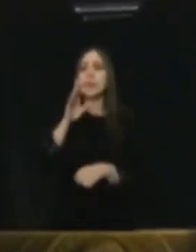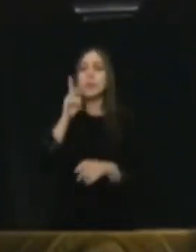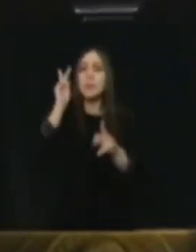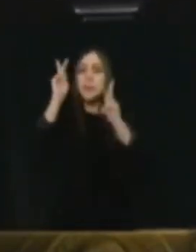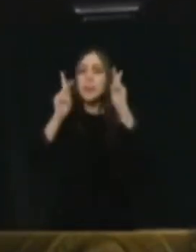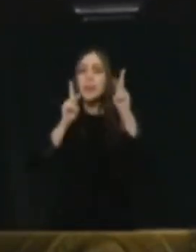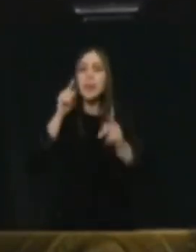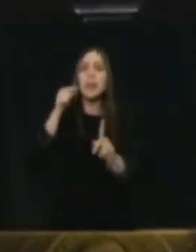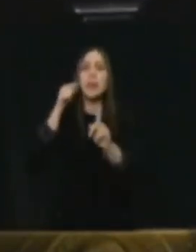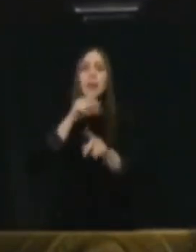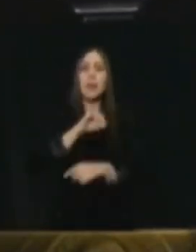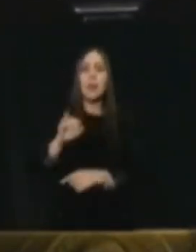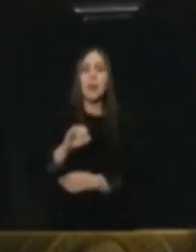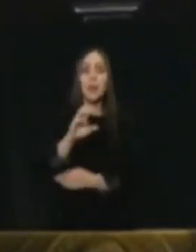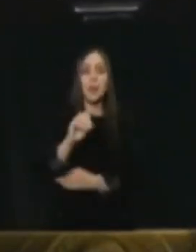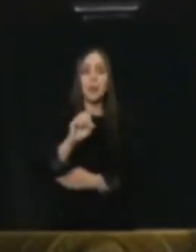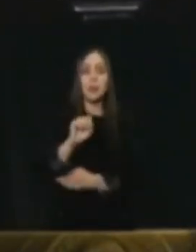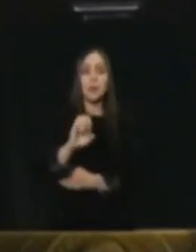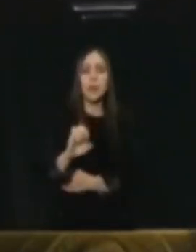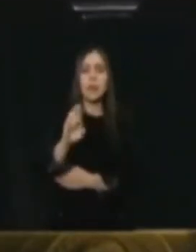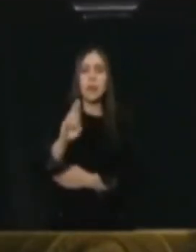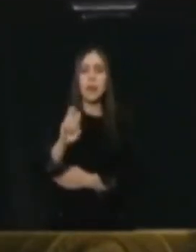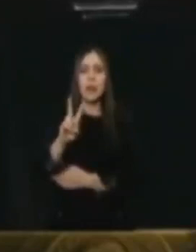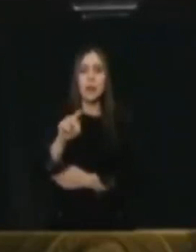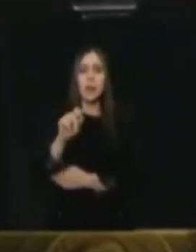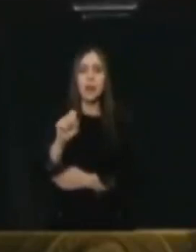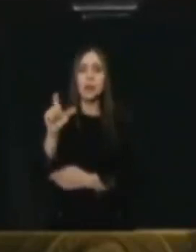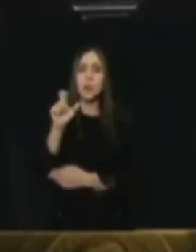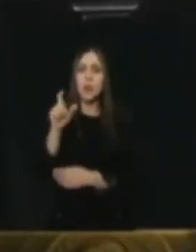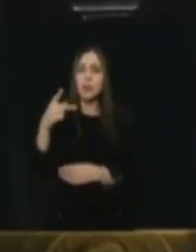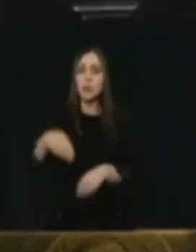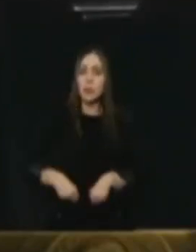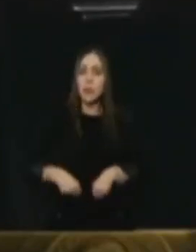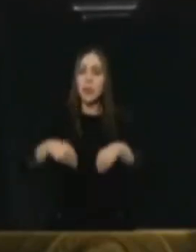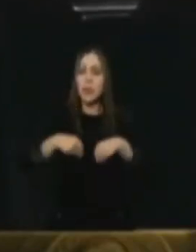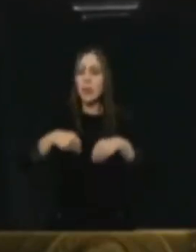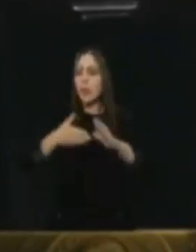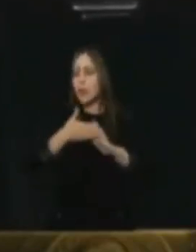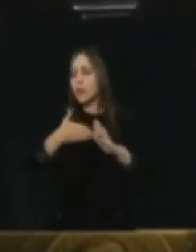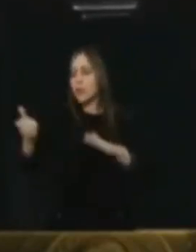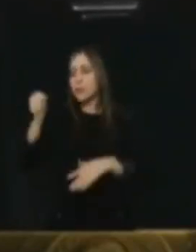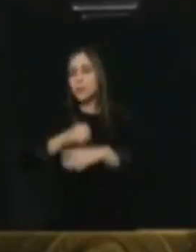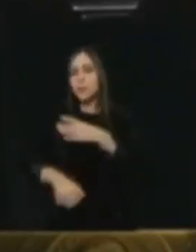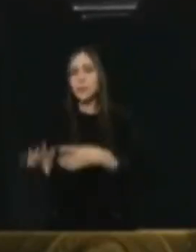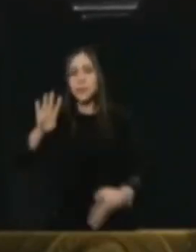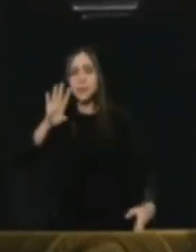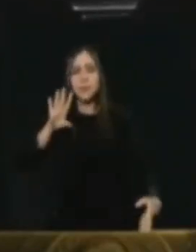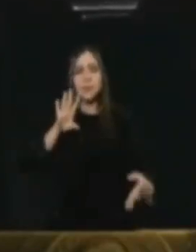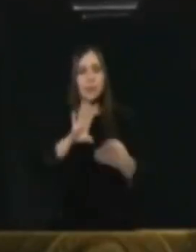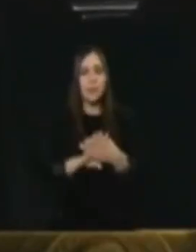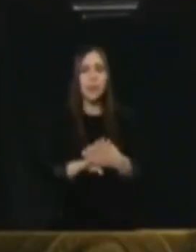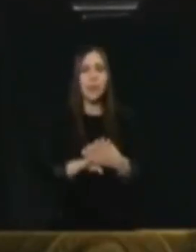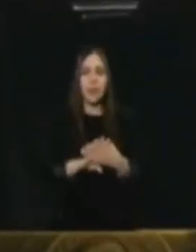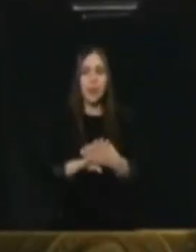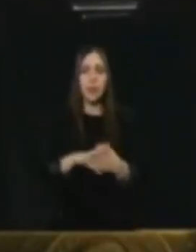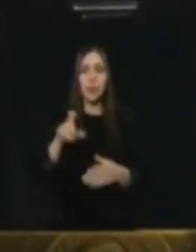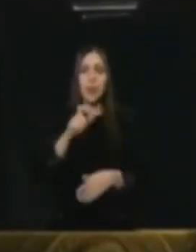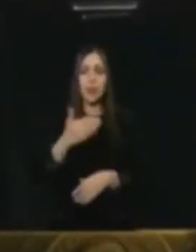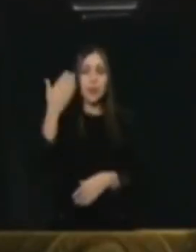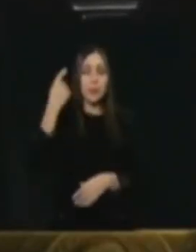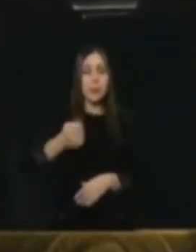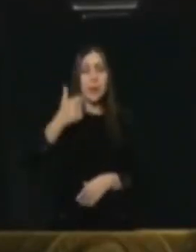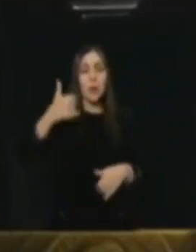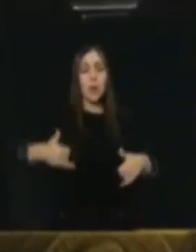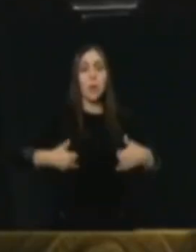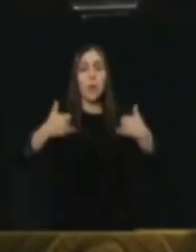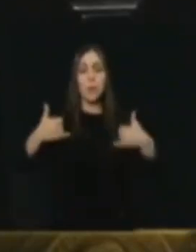su vida de cárceles. La primera, cuando era adolescente. Imposible no tomar